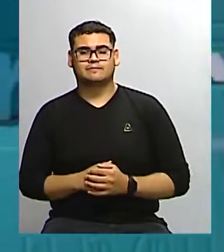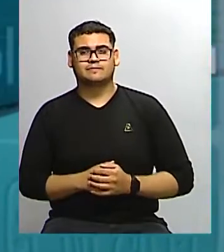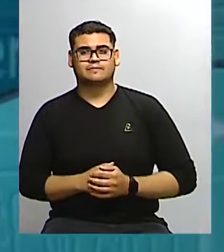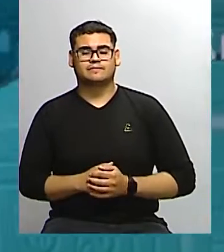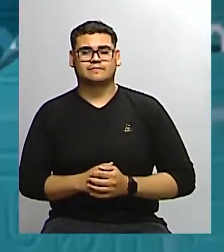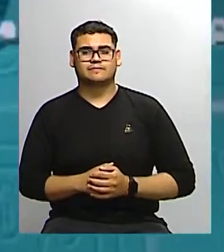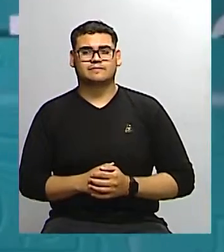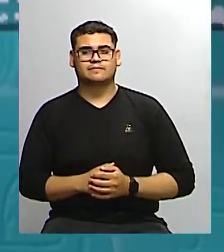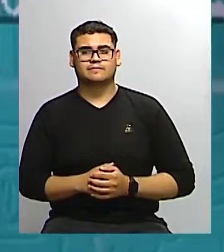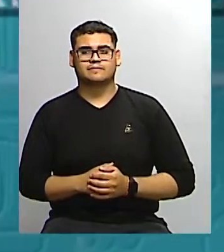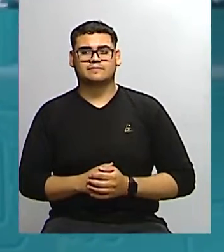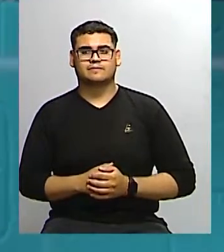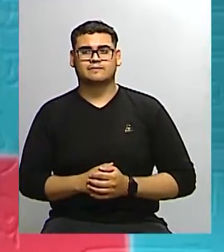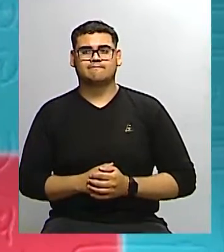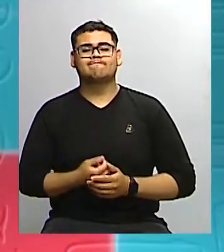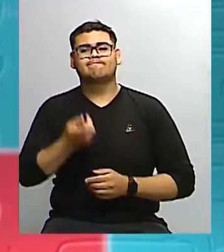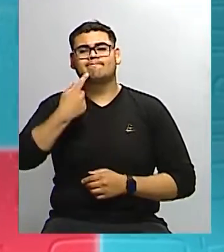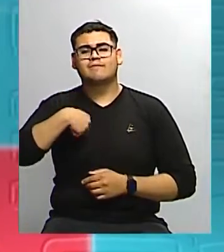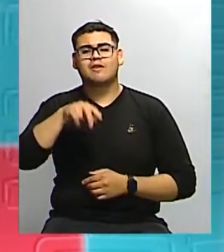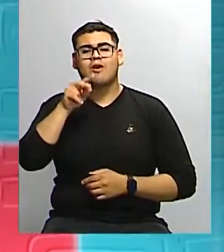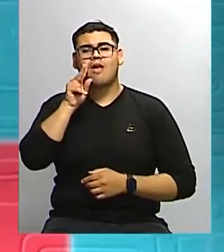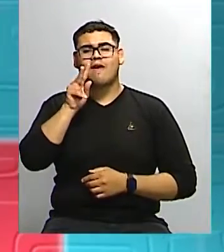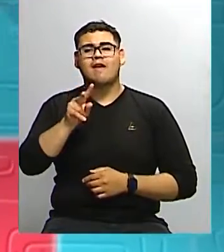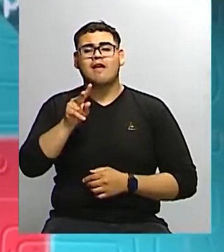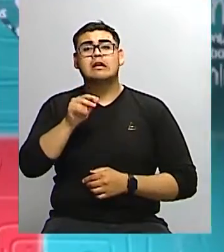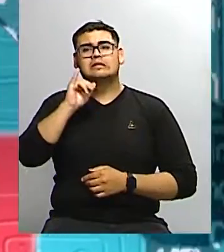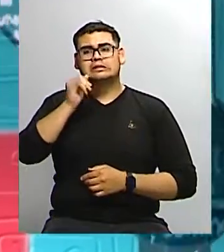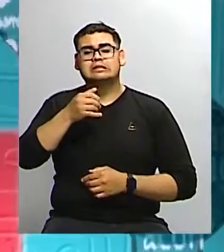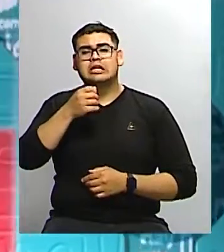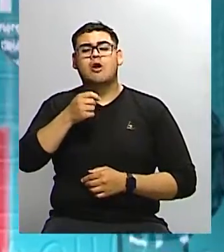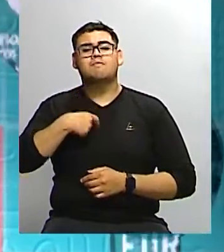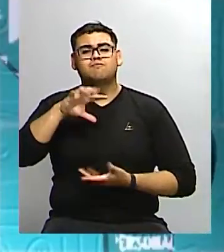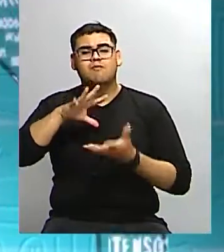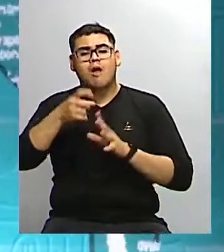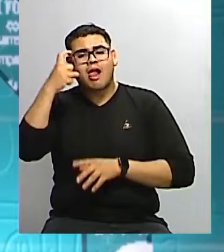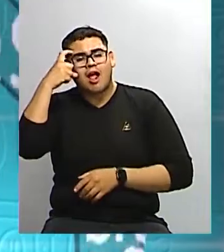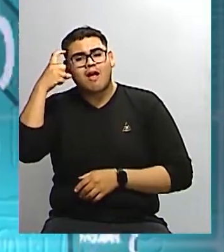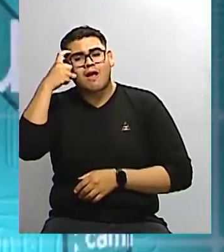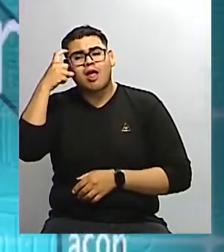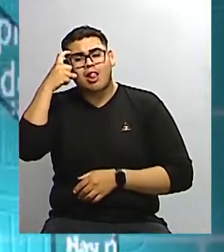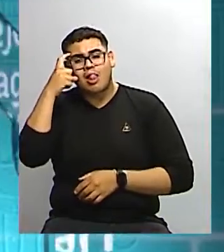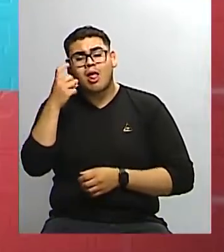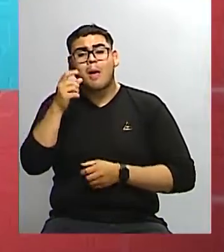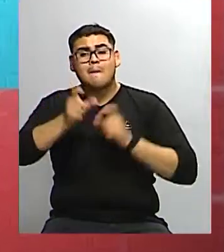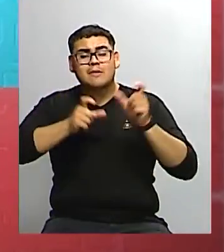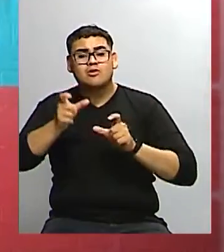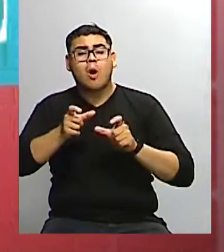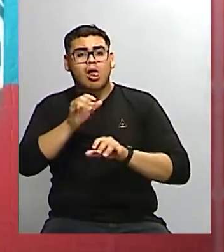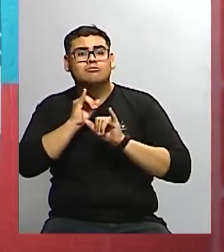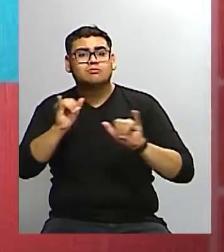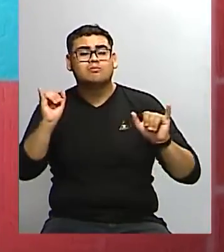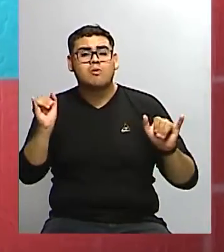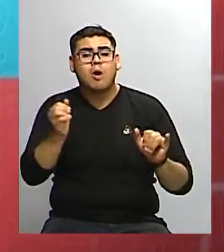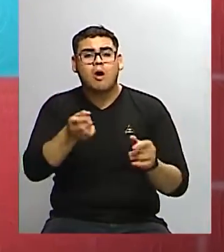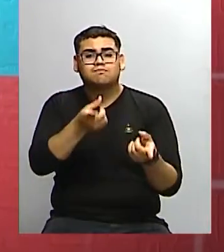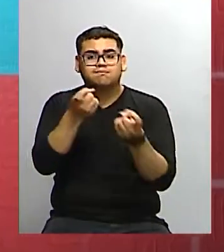que realmente ha ido creciendo muchísimo el tema de la concientización sobre esta problemática. Incluso,